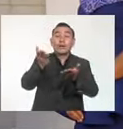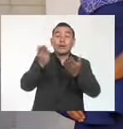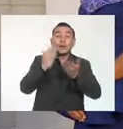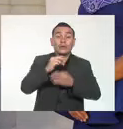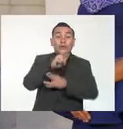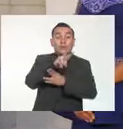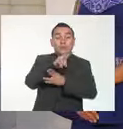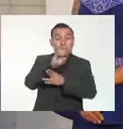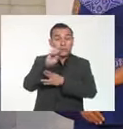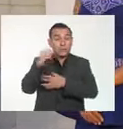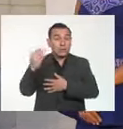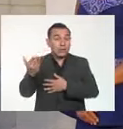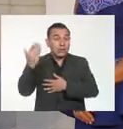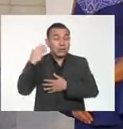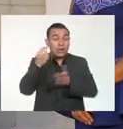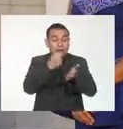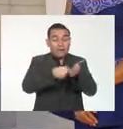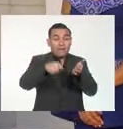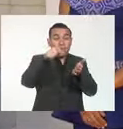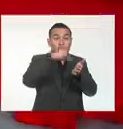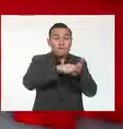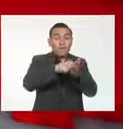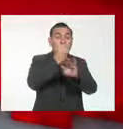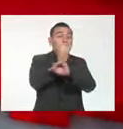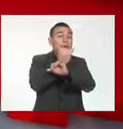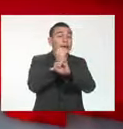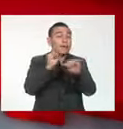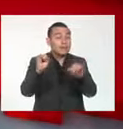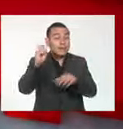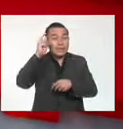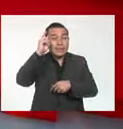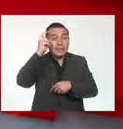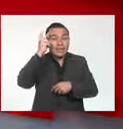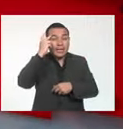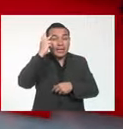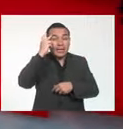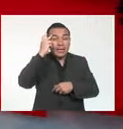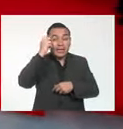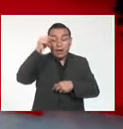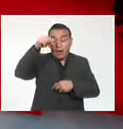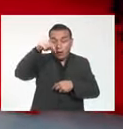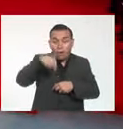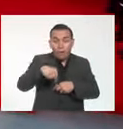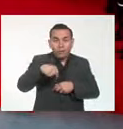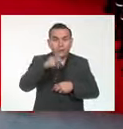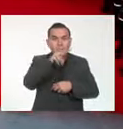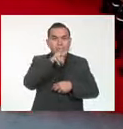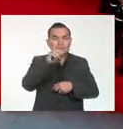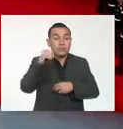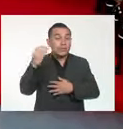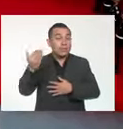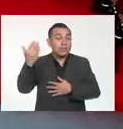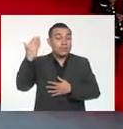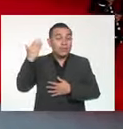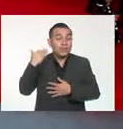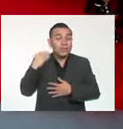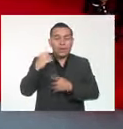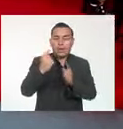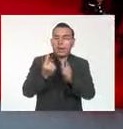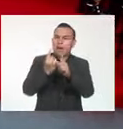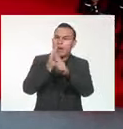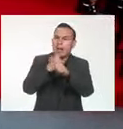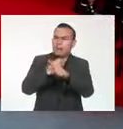200 años de la firma de la independencia, sean exactamente en este momento de tantos